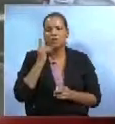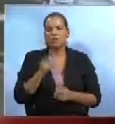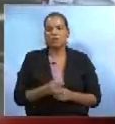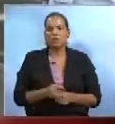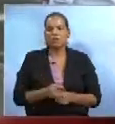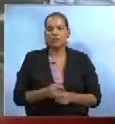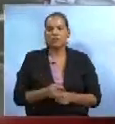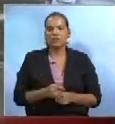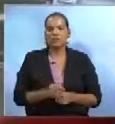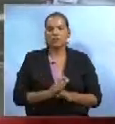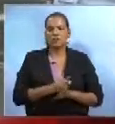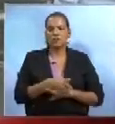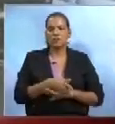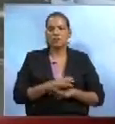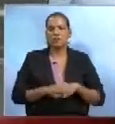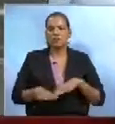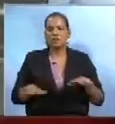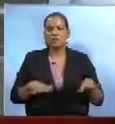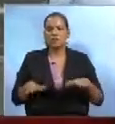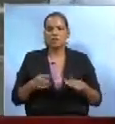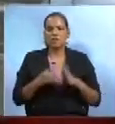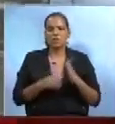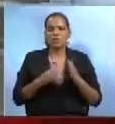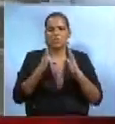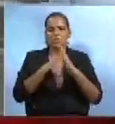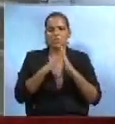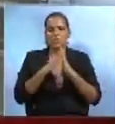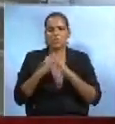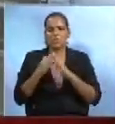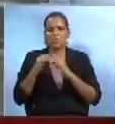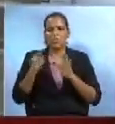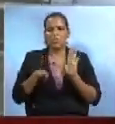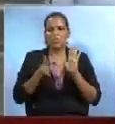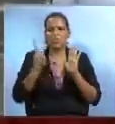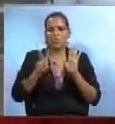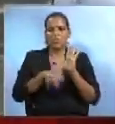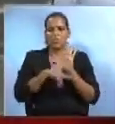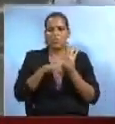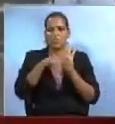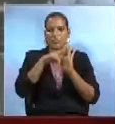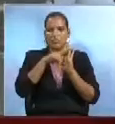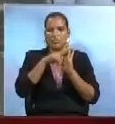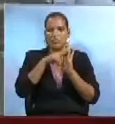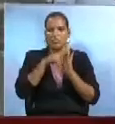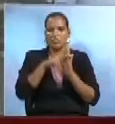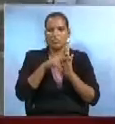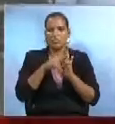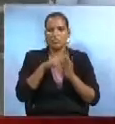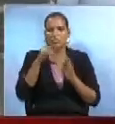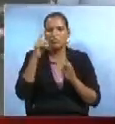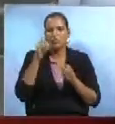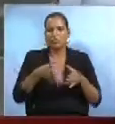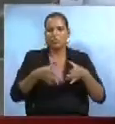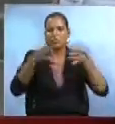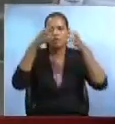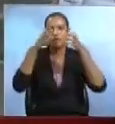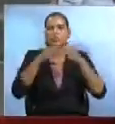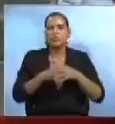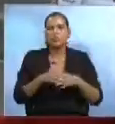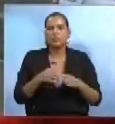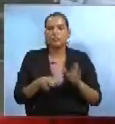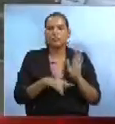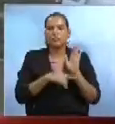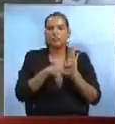como consecuencia del sismo, de que su casa de dos plantas de hormigón, su edificio de tres pisos